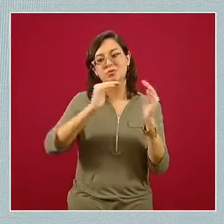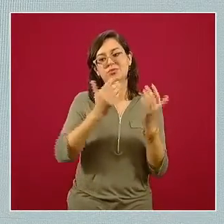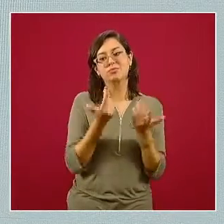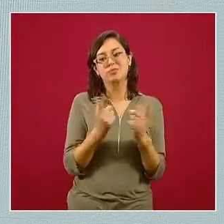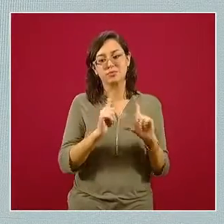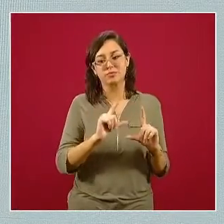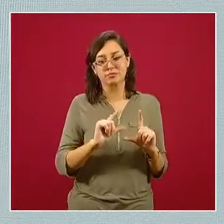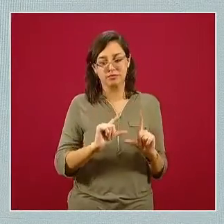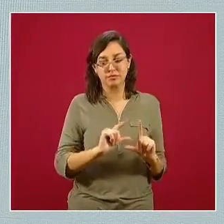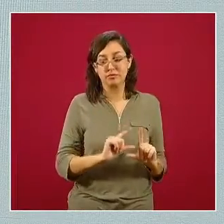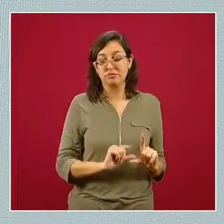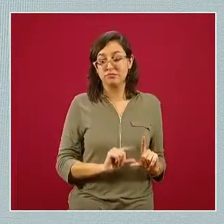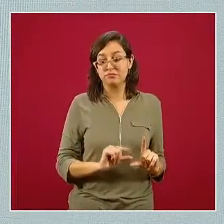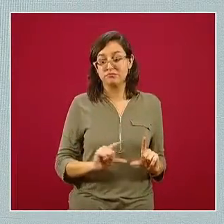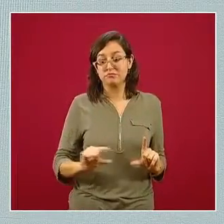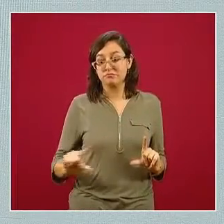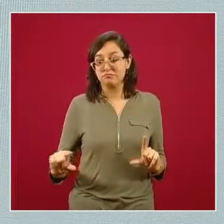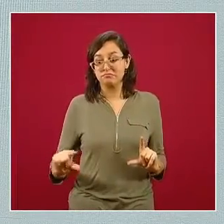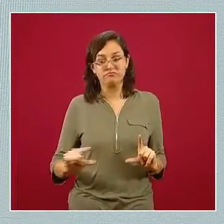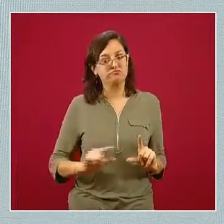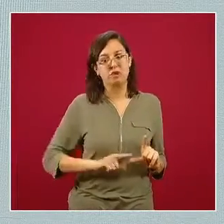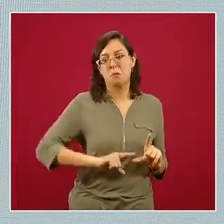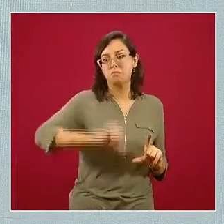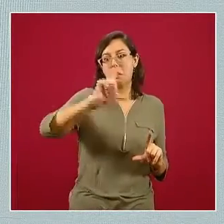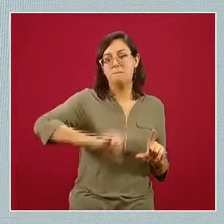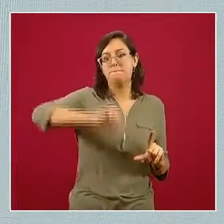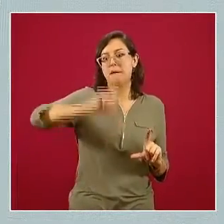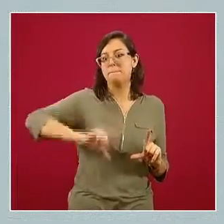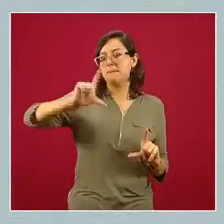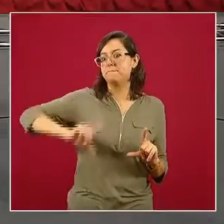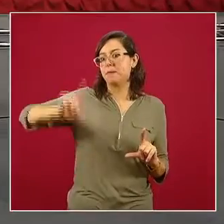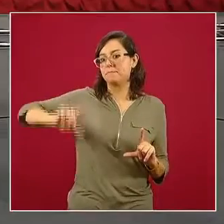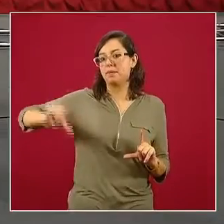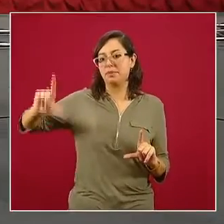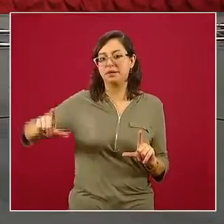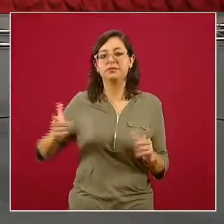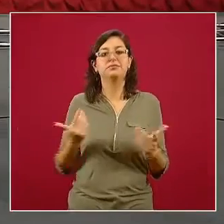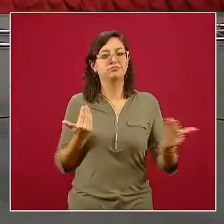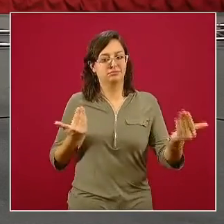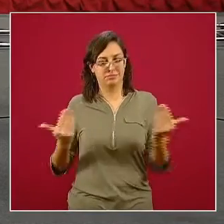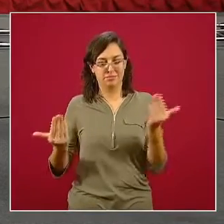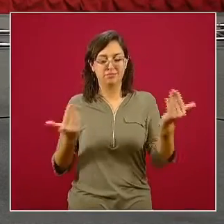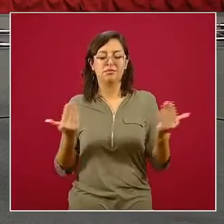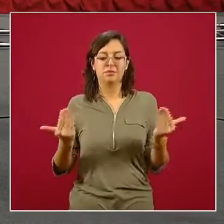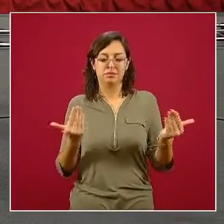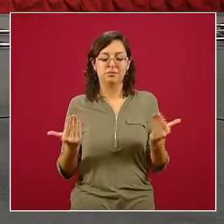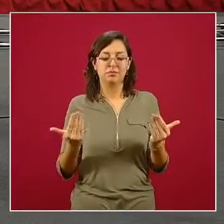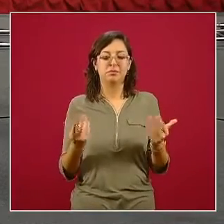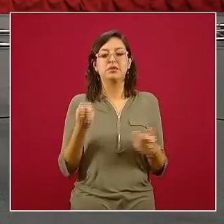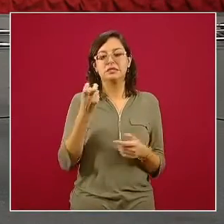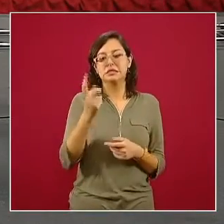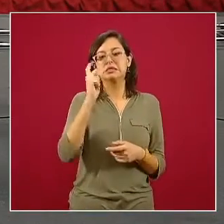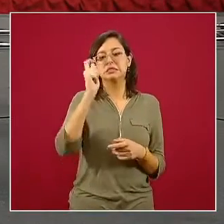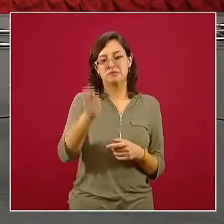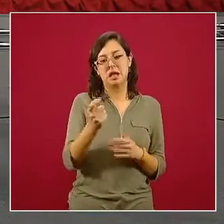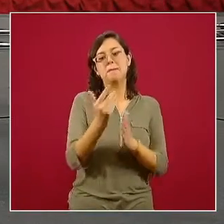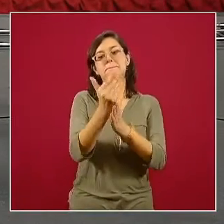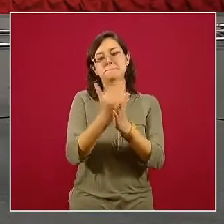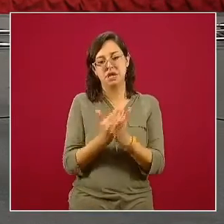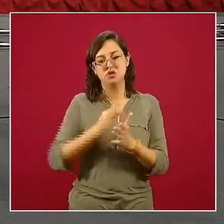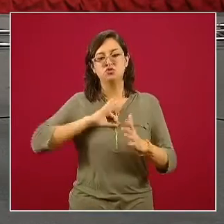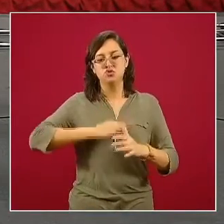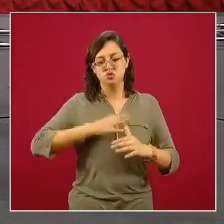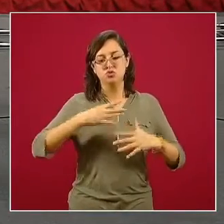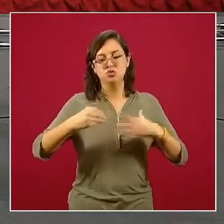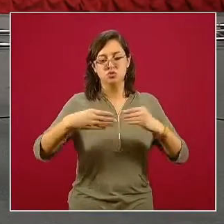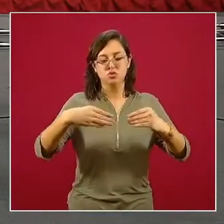vez de esta altura, hubiéramos tenido esta altura, y eso es una manifestación, la comparación del aplanamiento de la curva. La siguiente, por